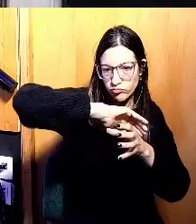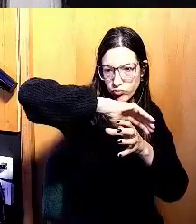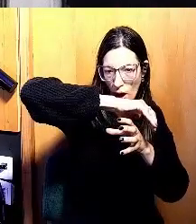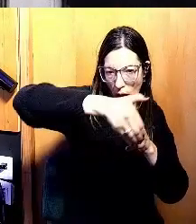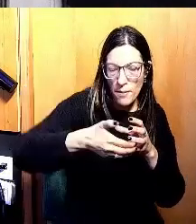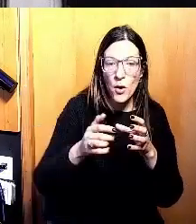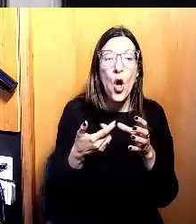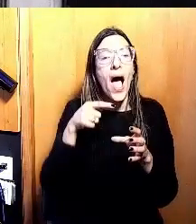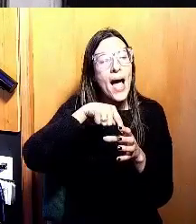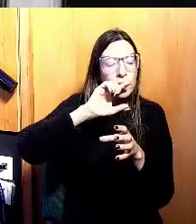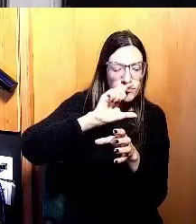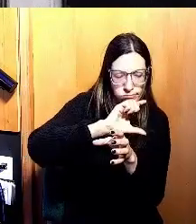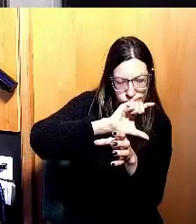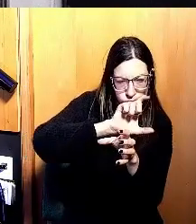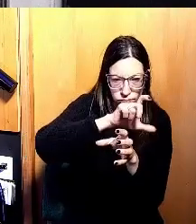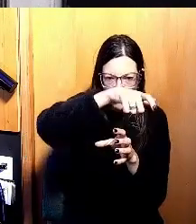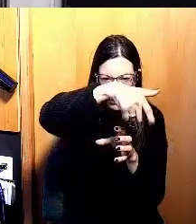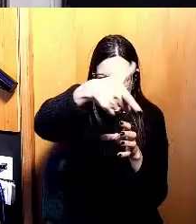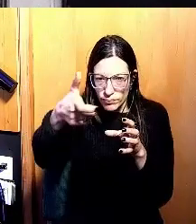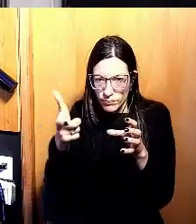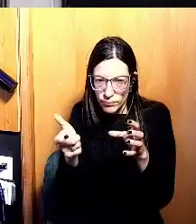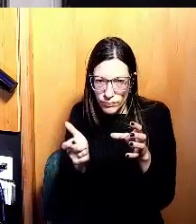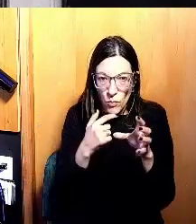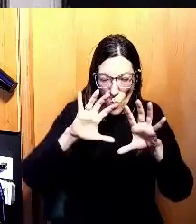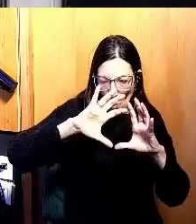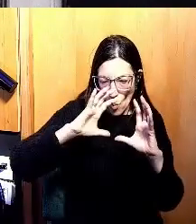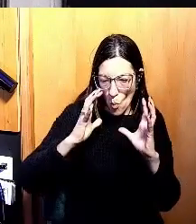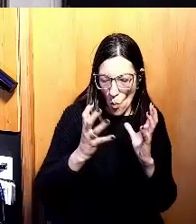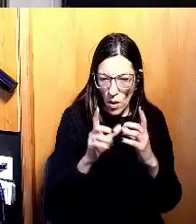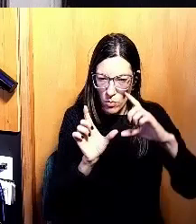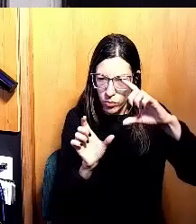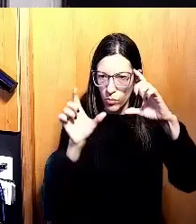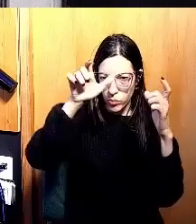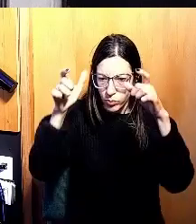puede asociar, entonces, para tener un conocimiento tanto de